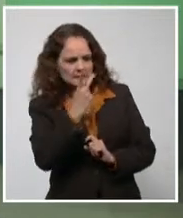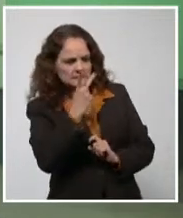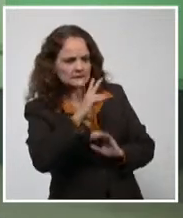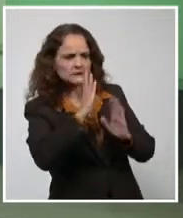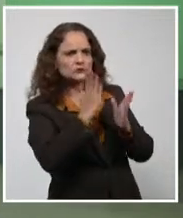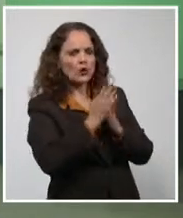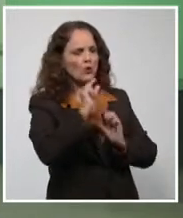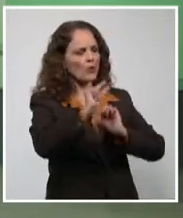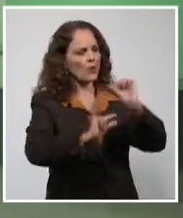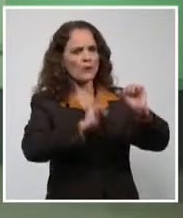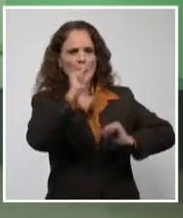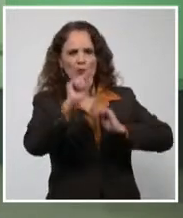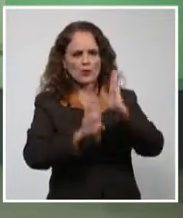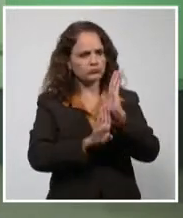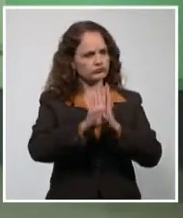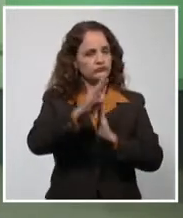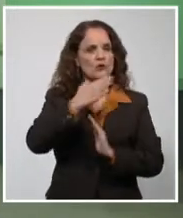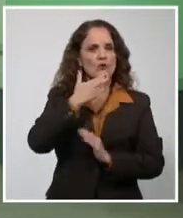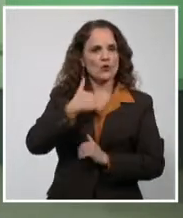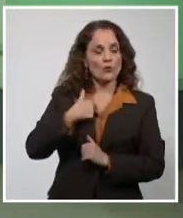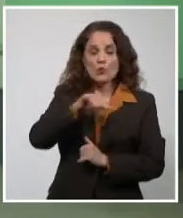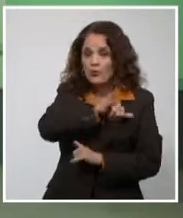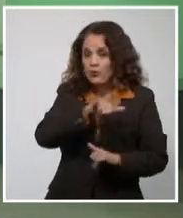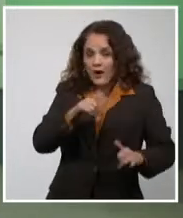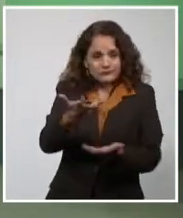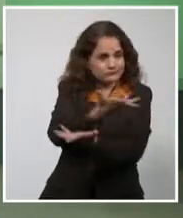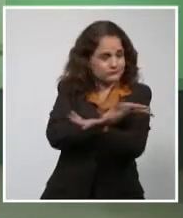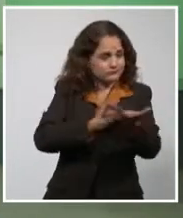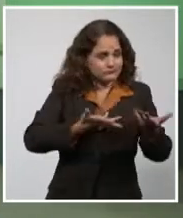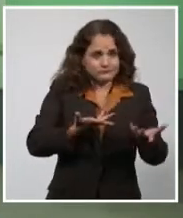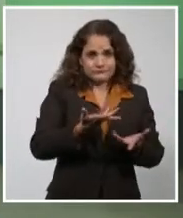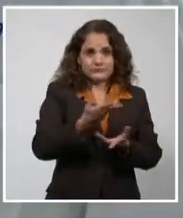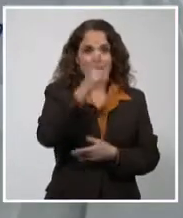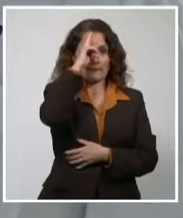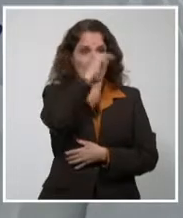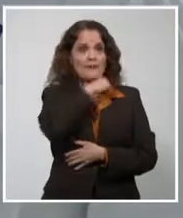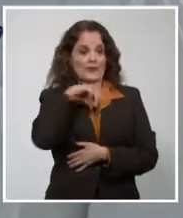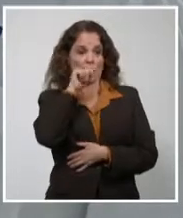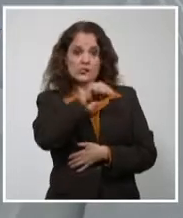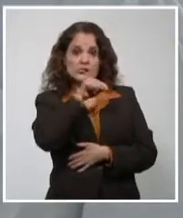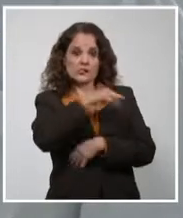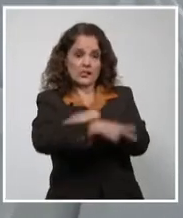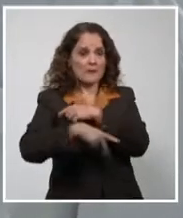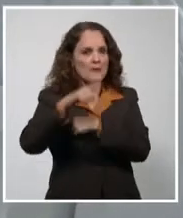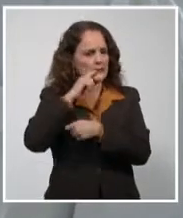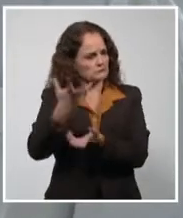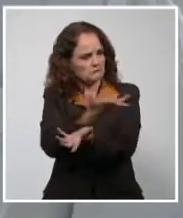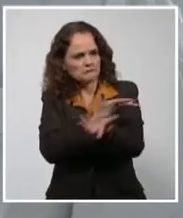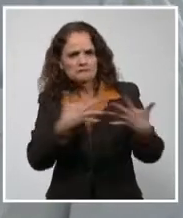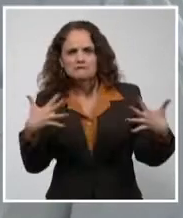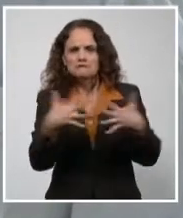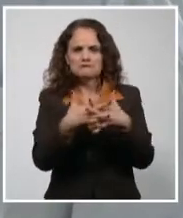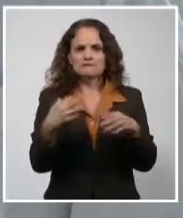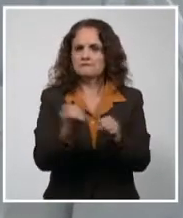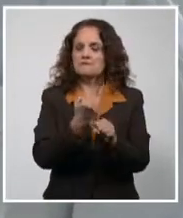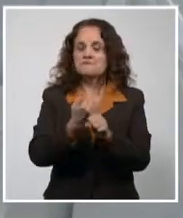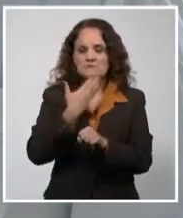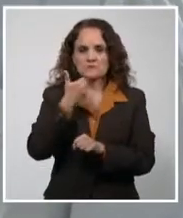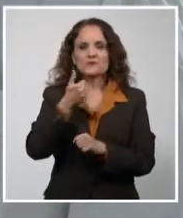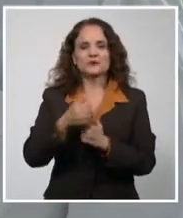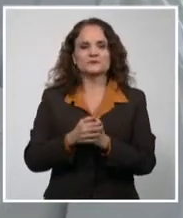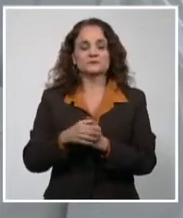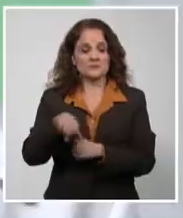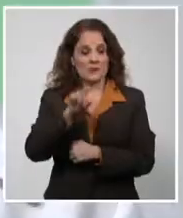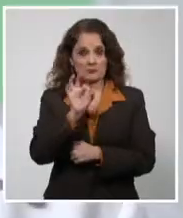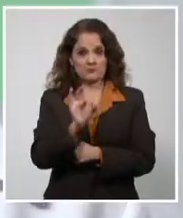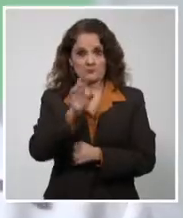posterior de los pacientes. El intercambio con el personal keniano fue muy bueno. Durante la etapa de trabajo en Kenia, los profesionales de